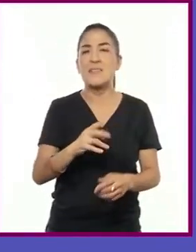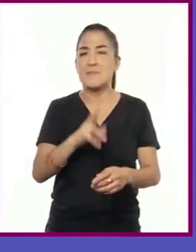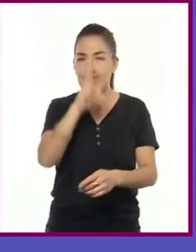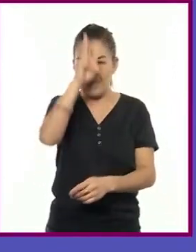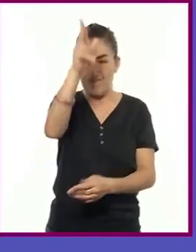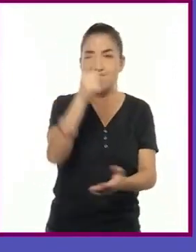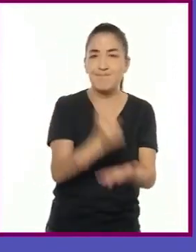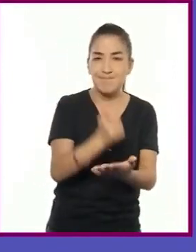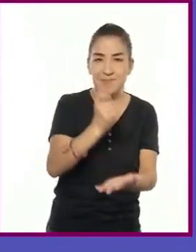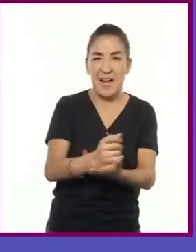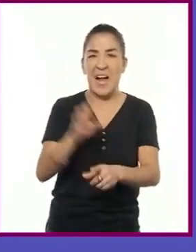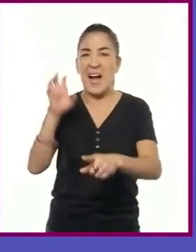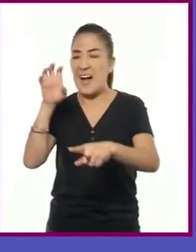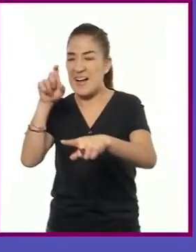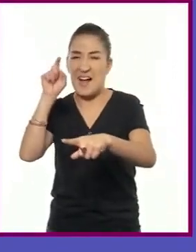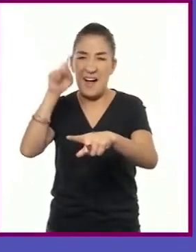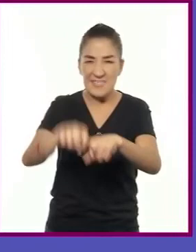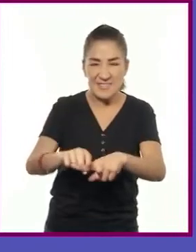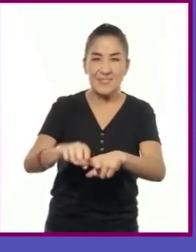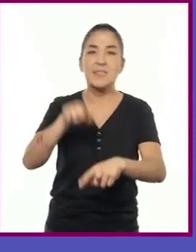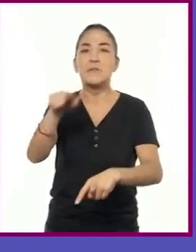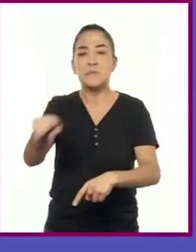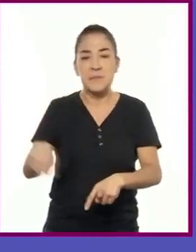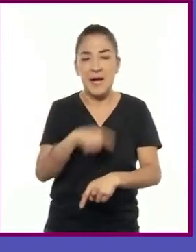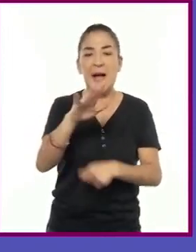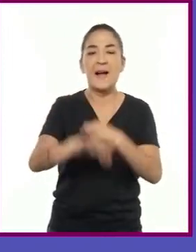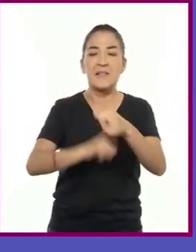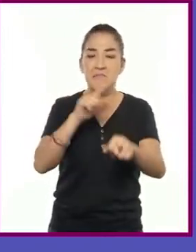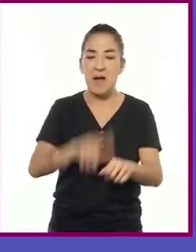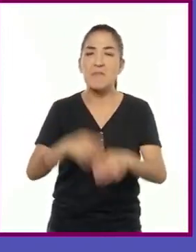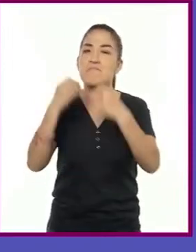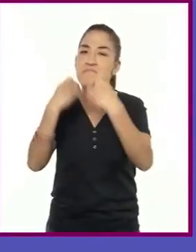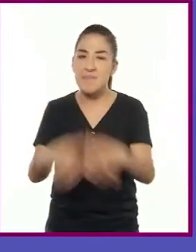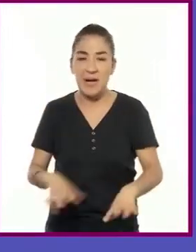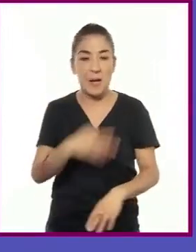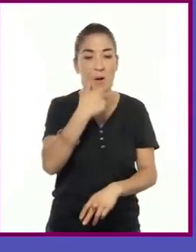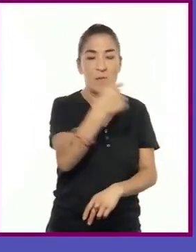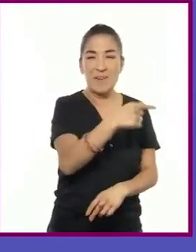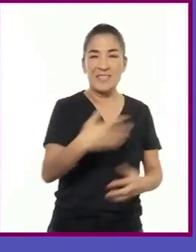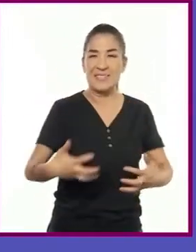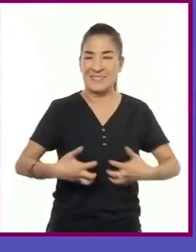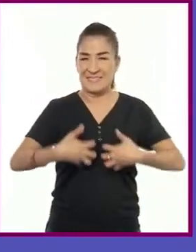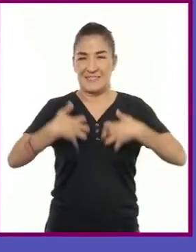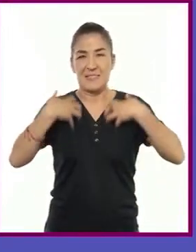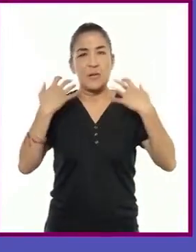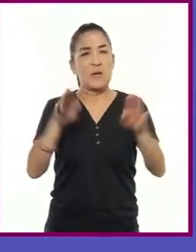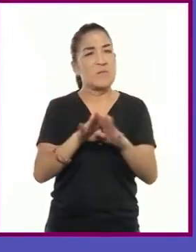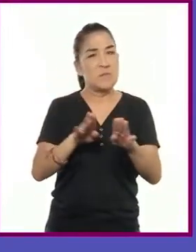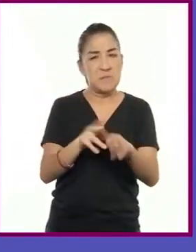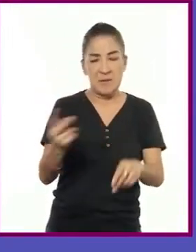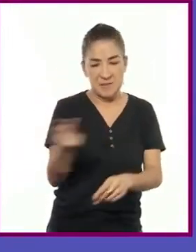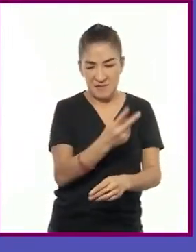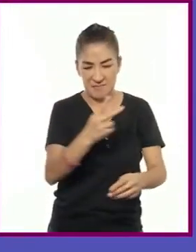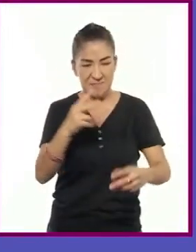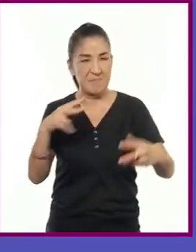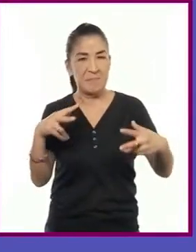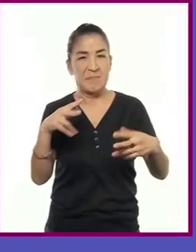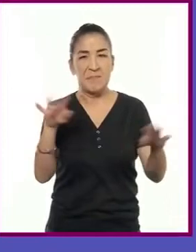granjero, causándole una gran pérdida. Entonces el granjero decidió detener la pelea con la serpiente.